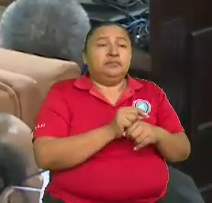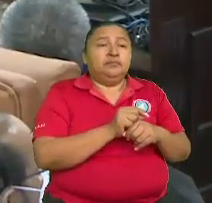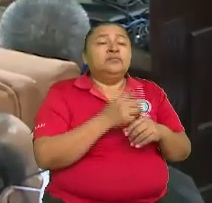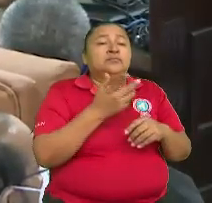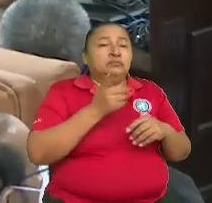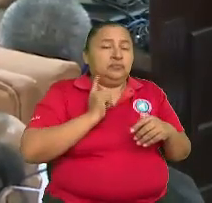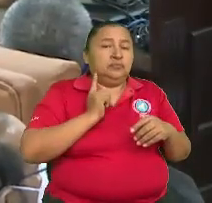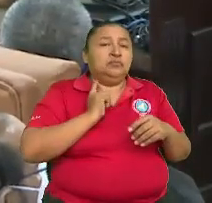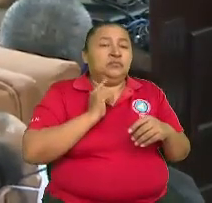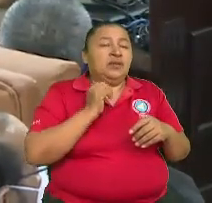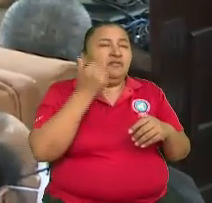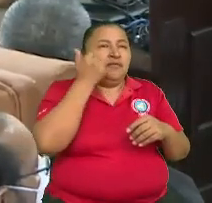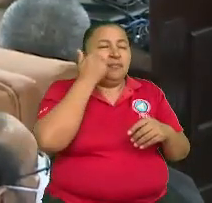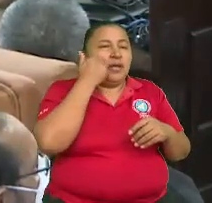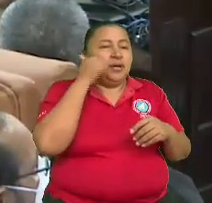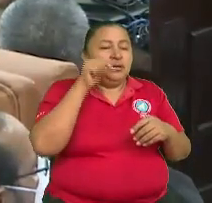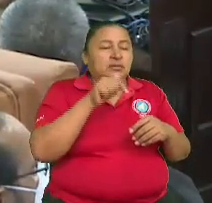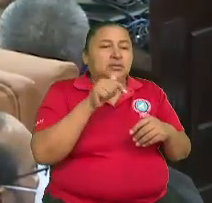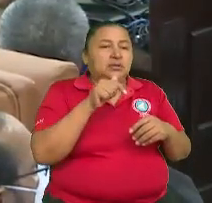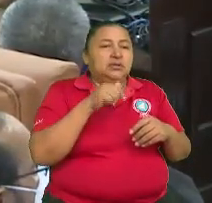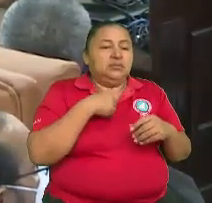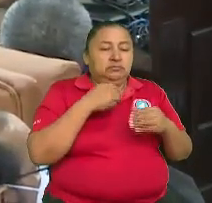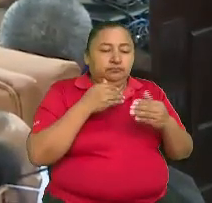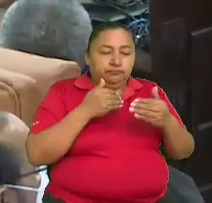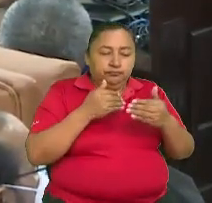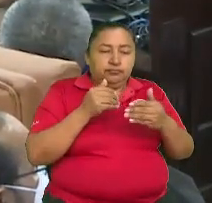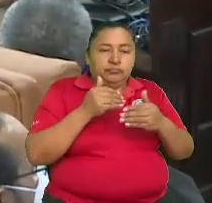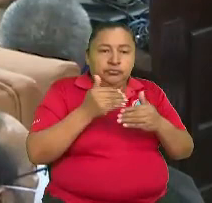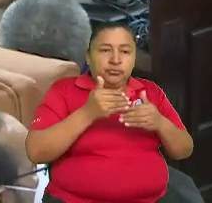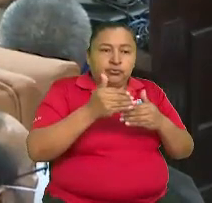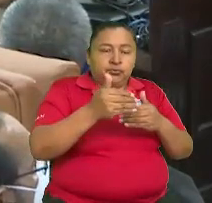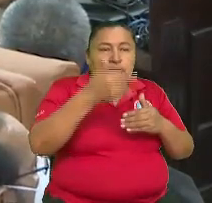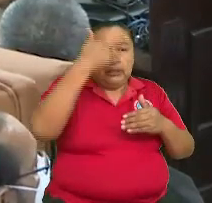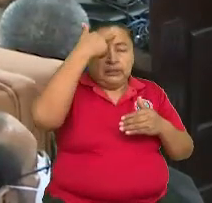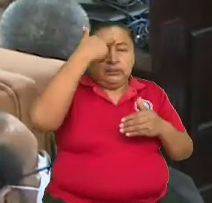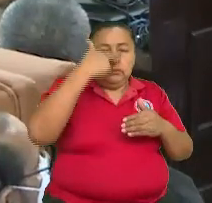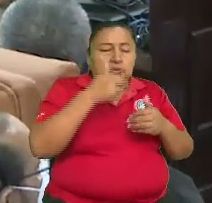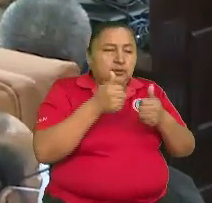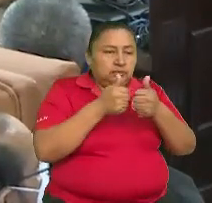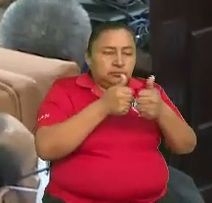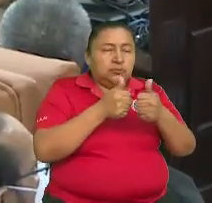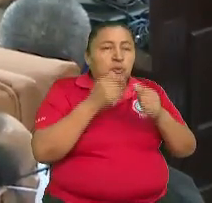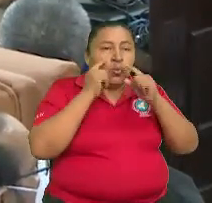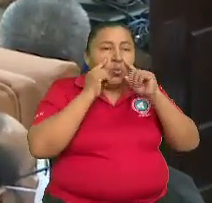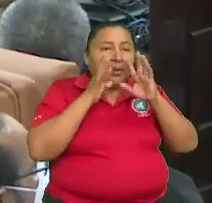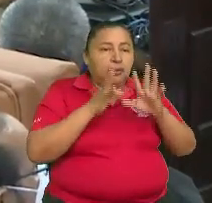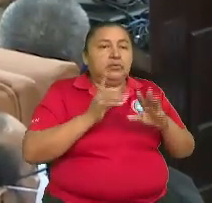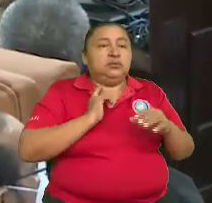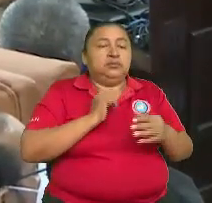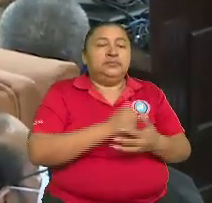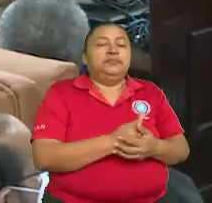desarrollaron lo que se conoce el seguimiento responsable y cuidadoso.